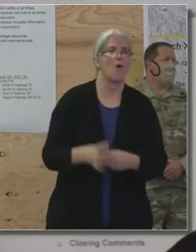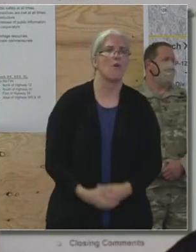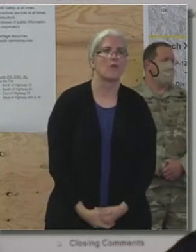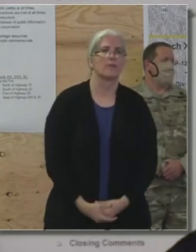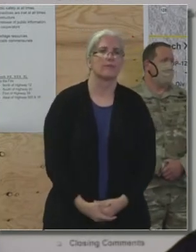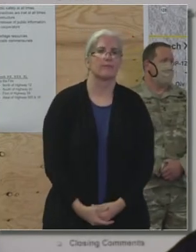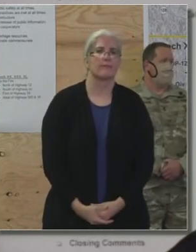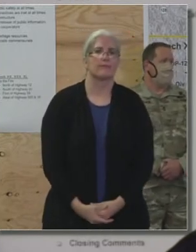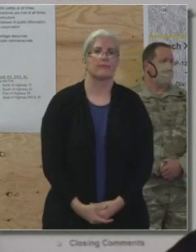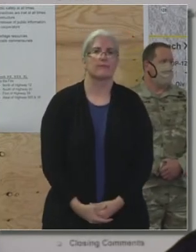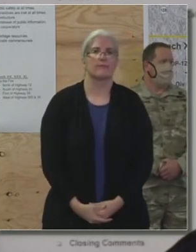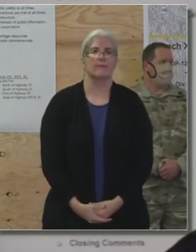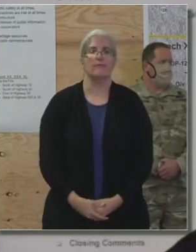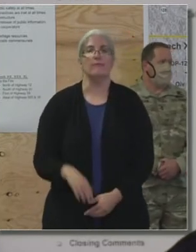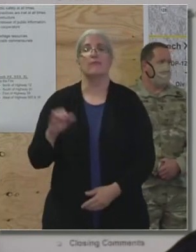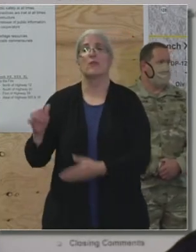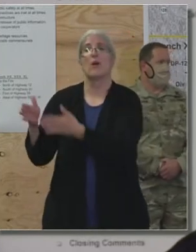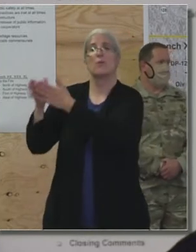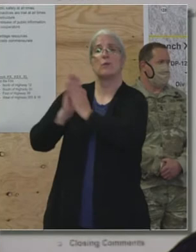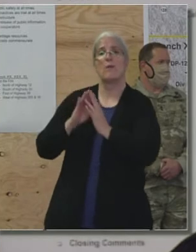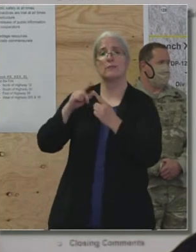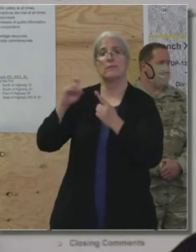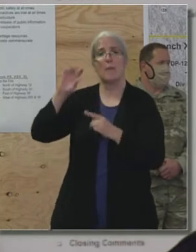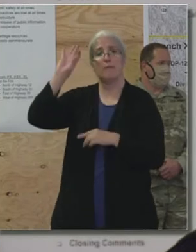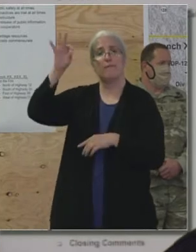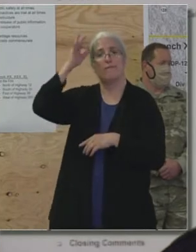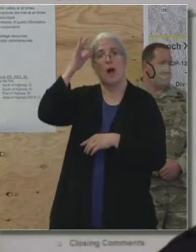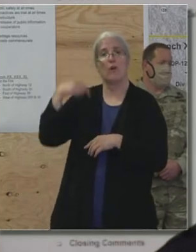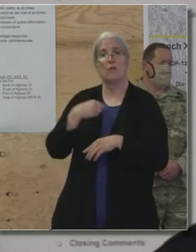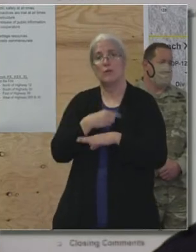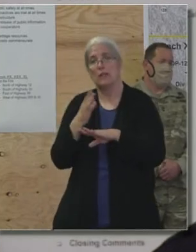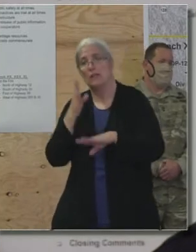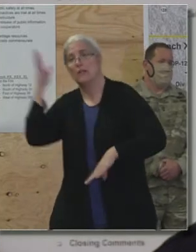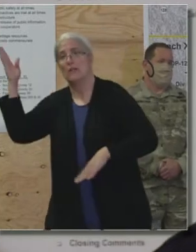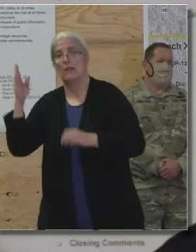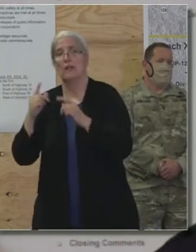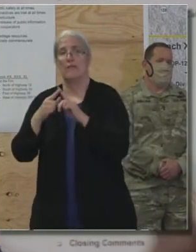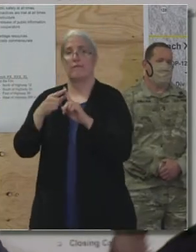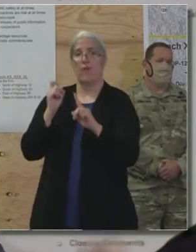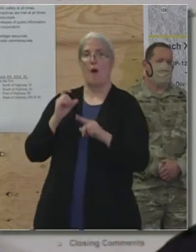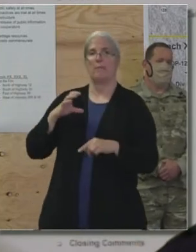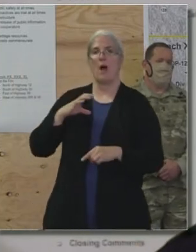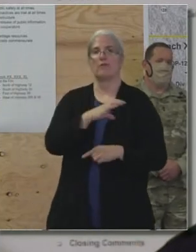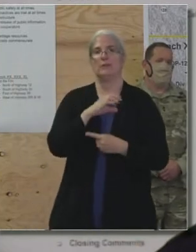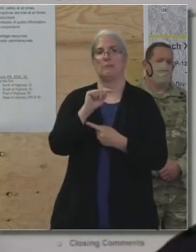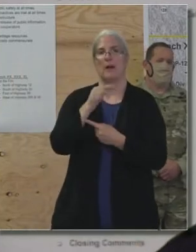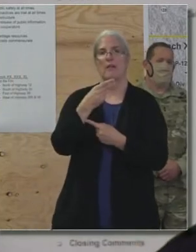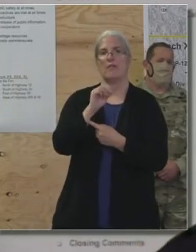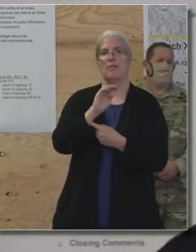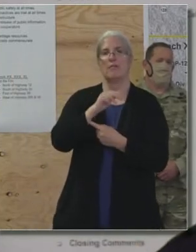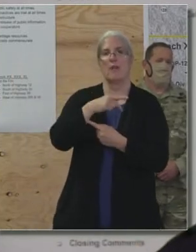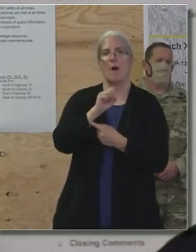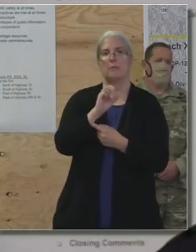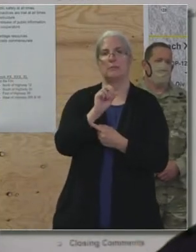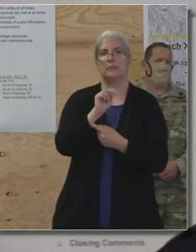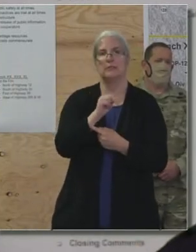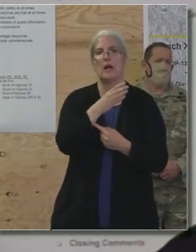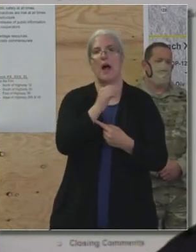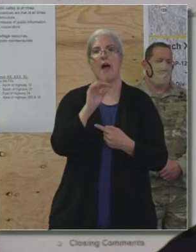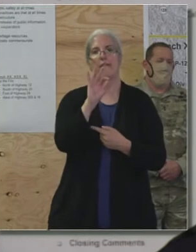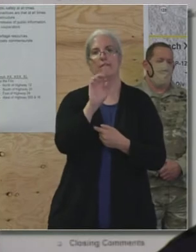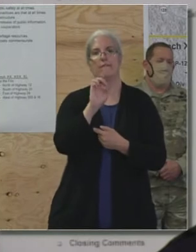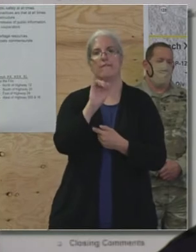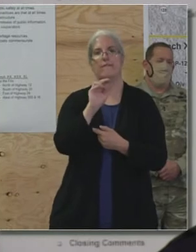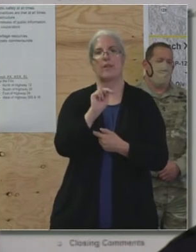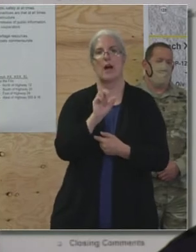tenemos una petición al gobierno federal se refería a ella gracias a la senadora fan sancionadora years que me llamó hace un